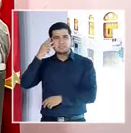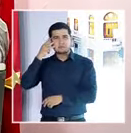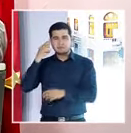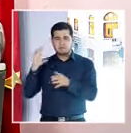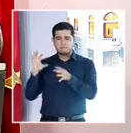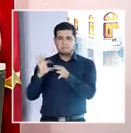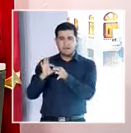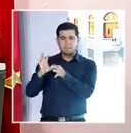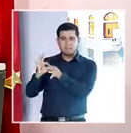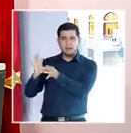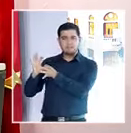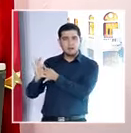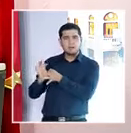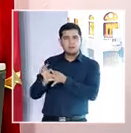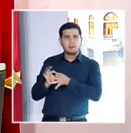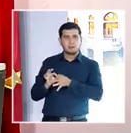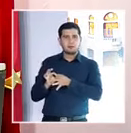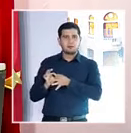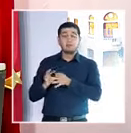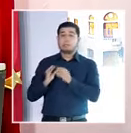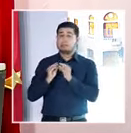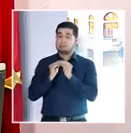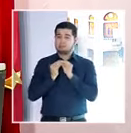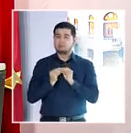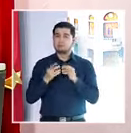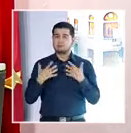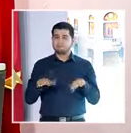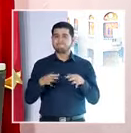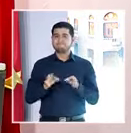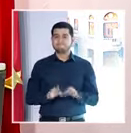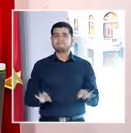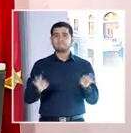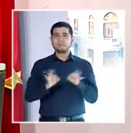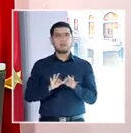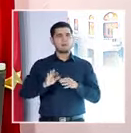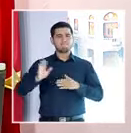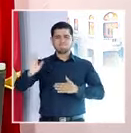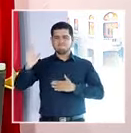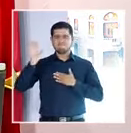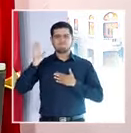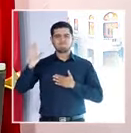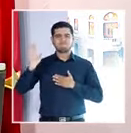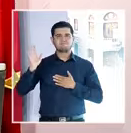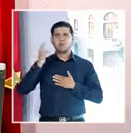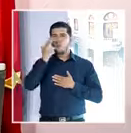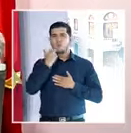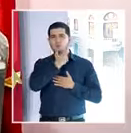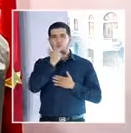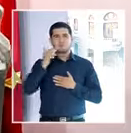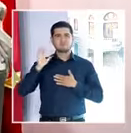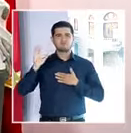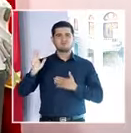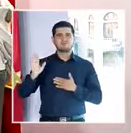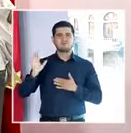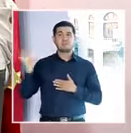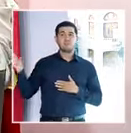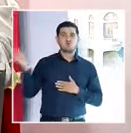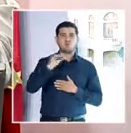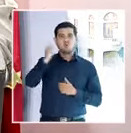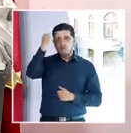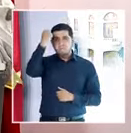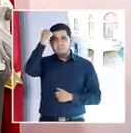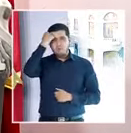manera particular resaltar el compromiso de los sindicatos del sector educativo,